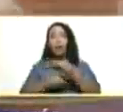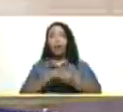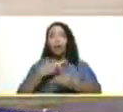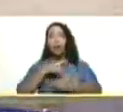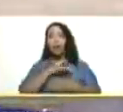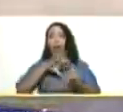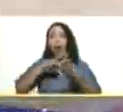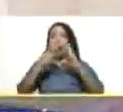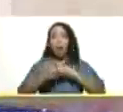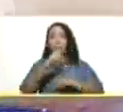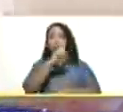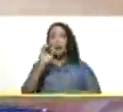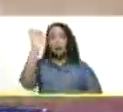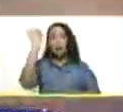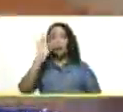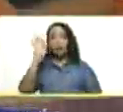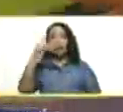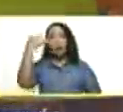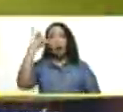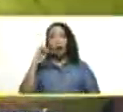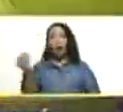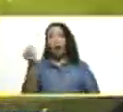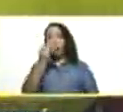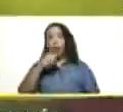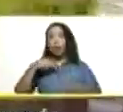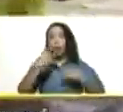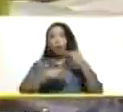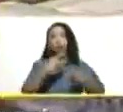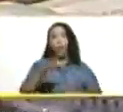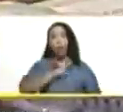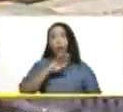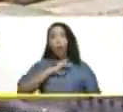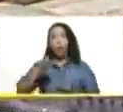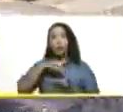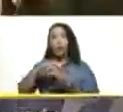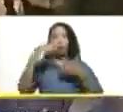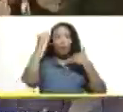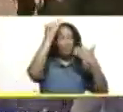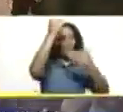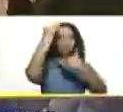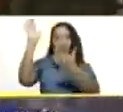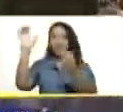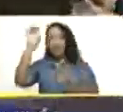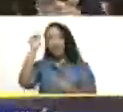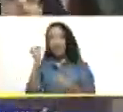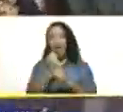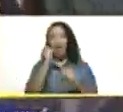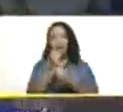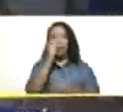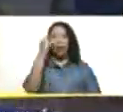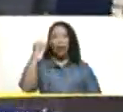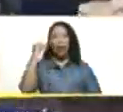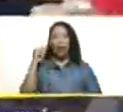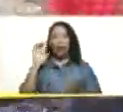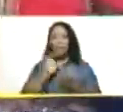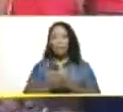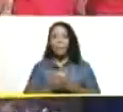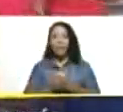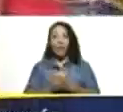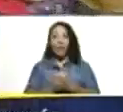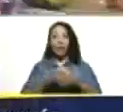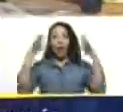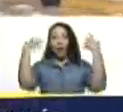CLAC 100% sean de alimentos de la producción nacional. Bueno, mi saludo a todos los trabajadores y trabajadoras, compañeras, un aplauso